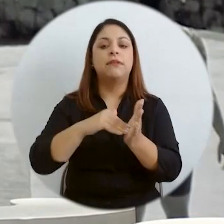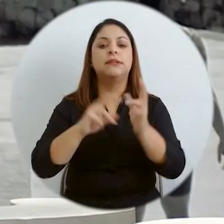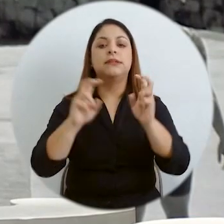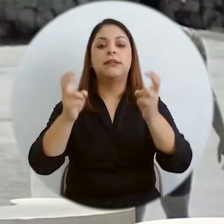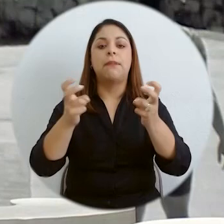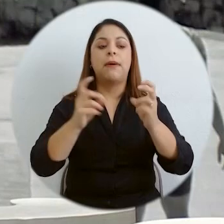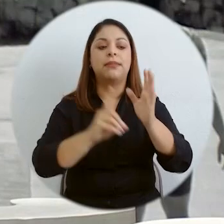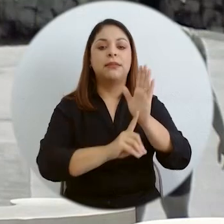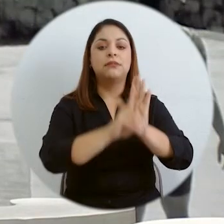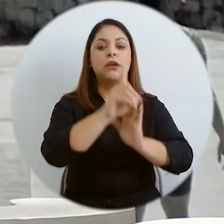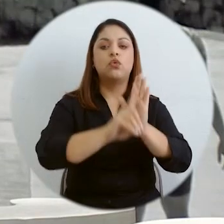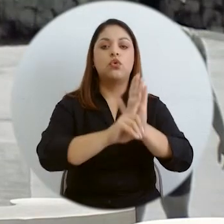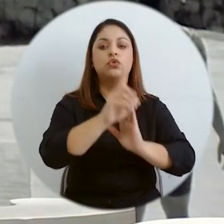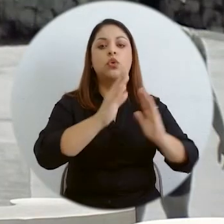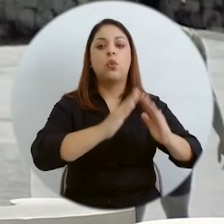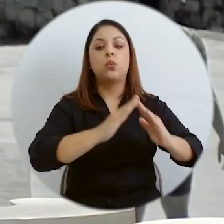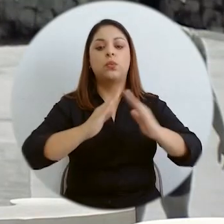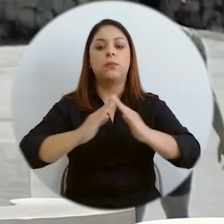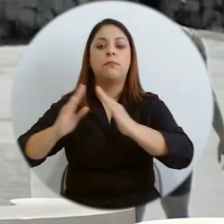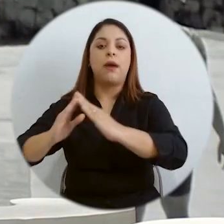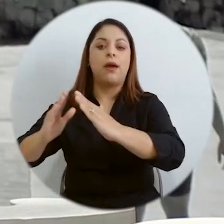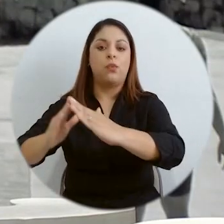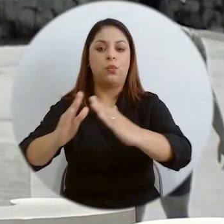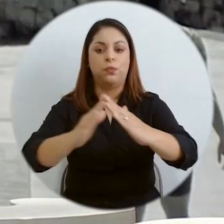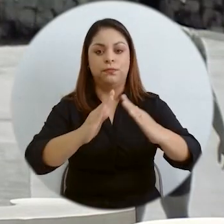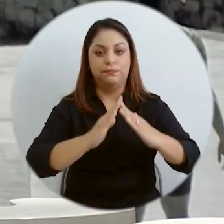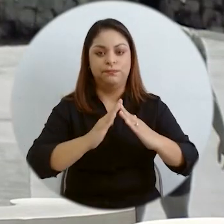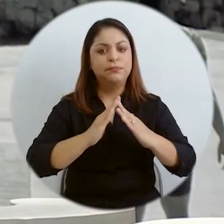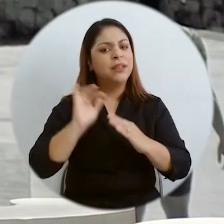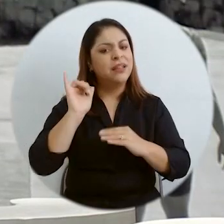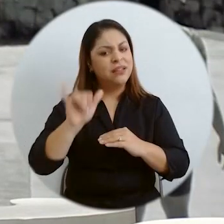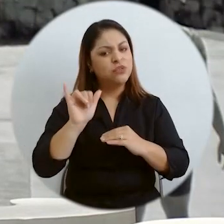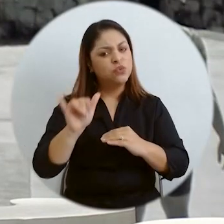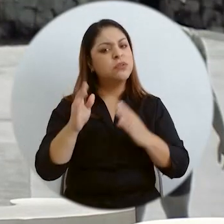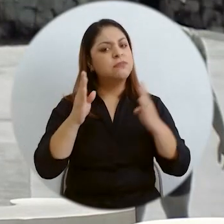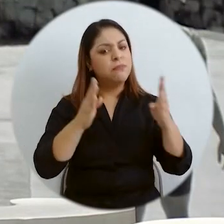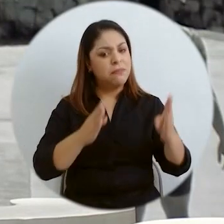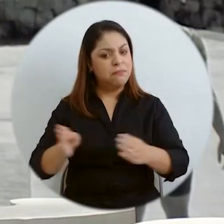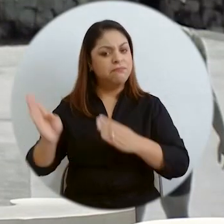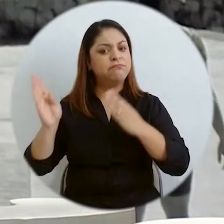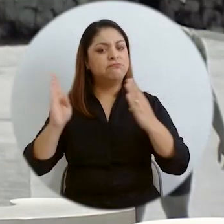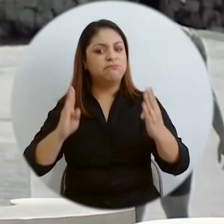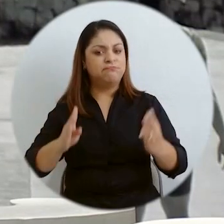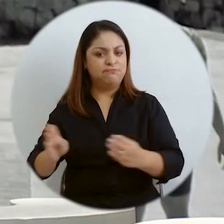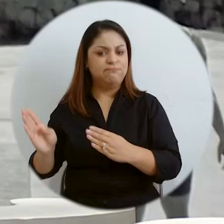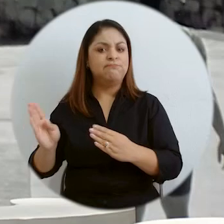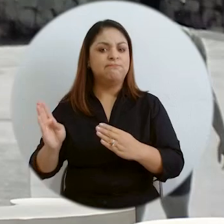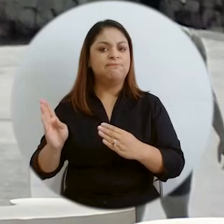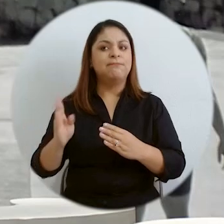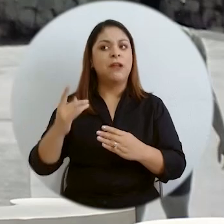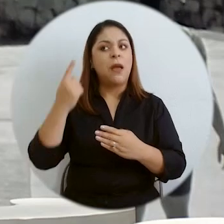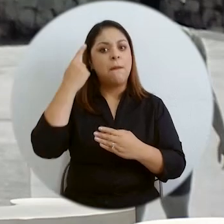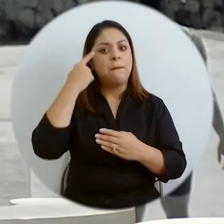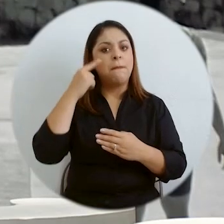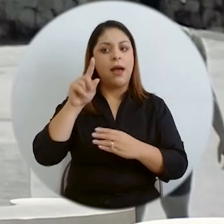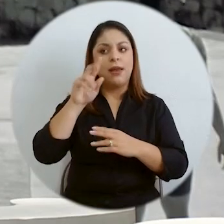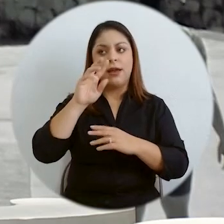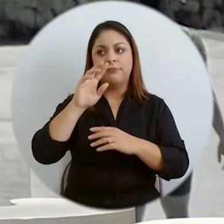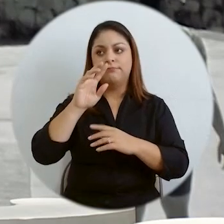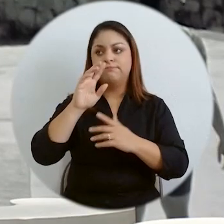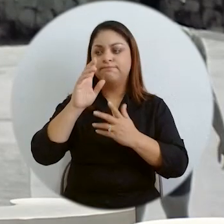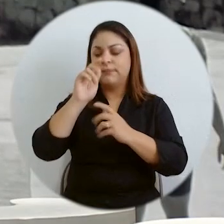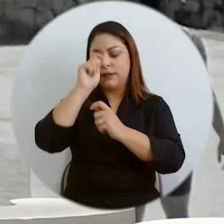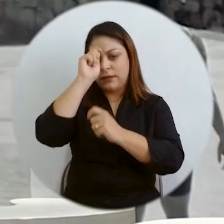desarrollo urbanístico. ¿Es un desarrollo planificado que responde a la normativa nacional